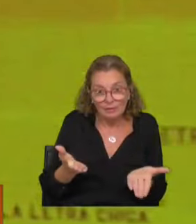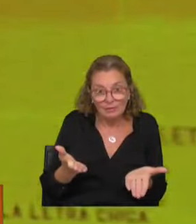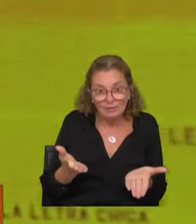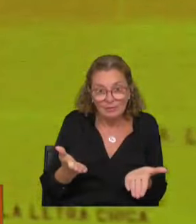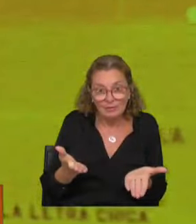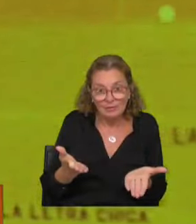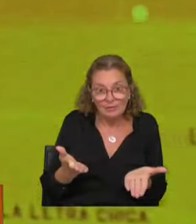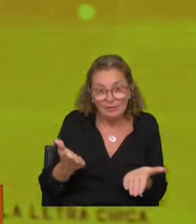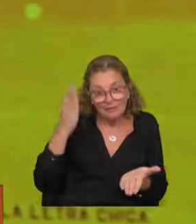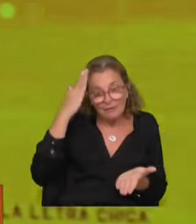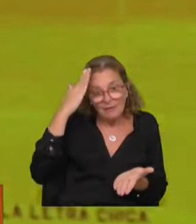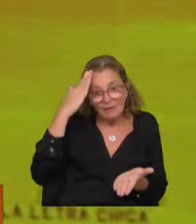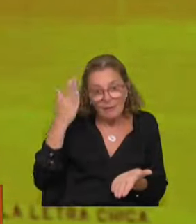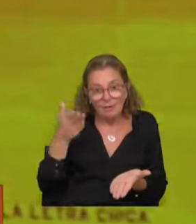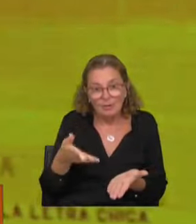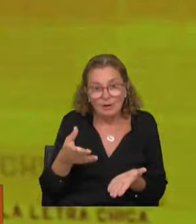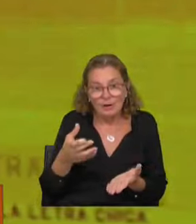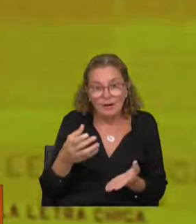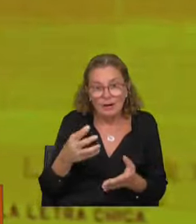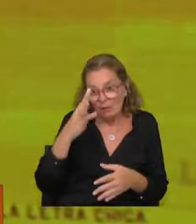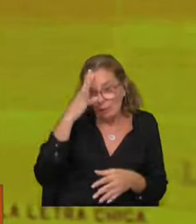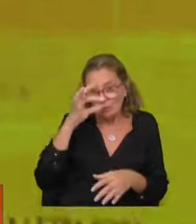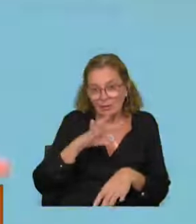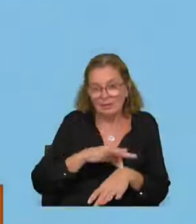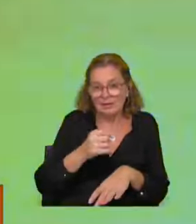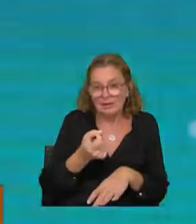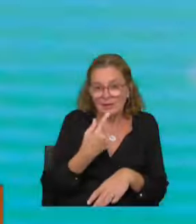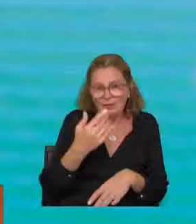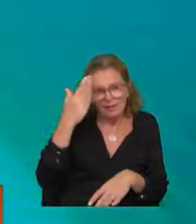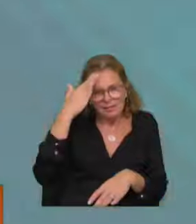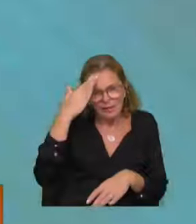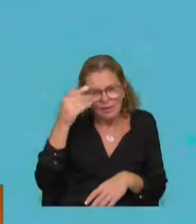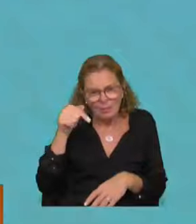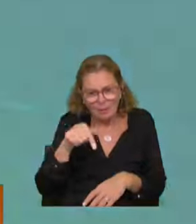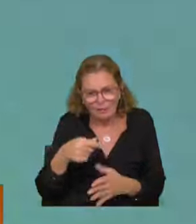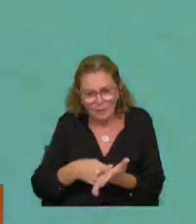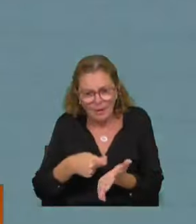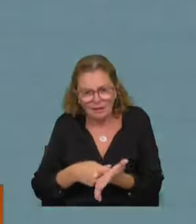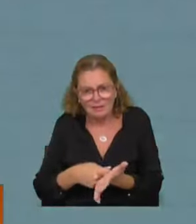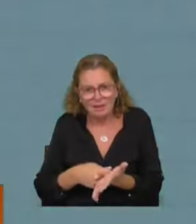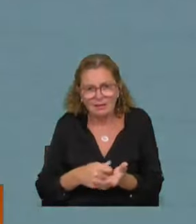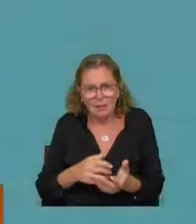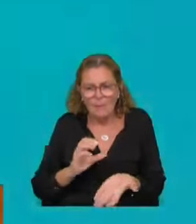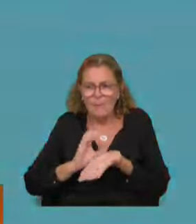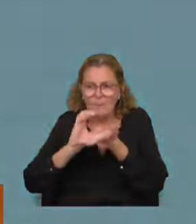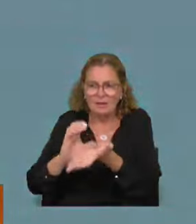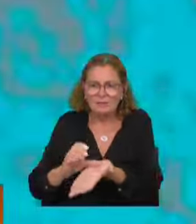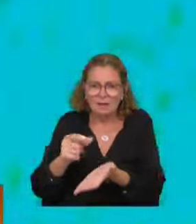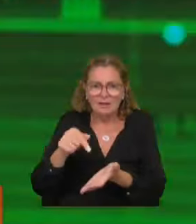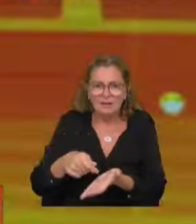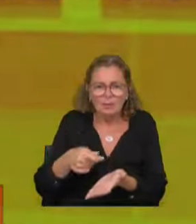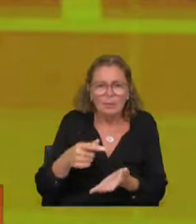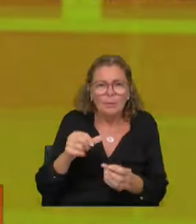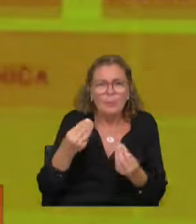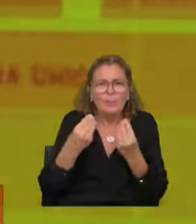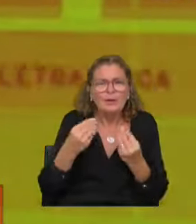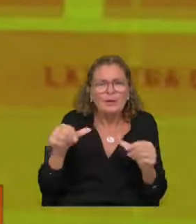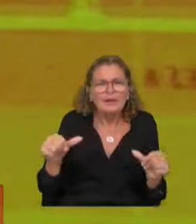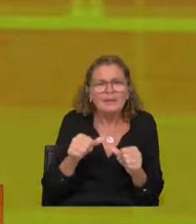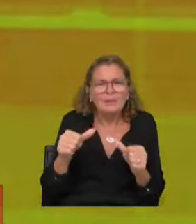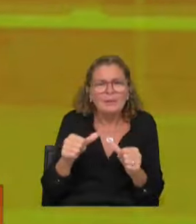no no si sabemos que una clínica psiquiátrica cuesta esto y que este esta transferencia puede costar esto por qué no lo hacemos